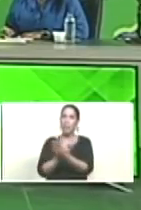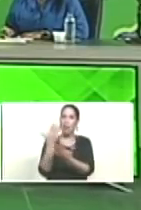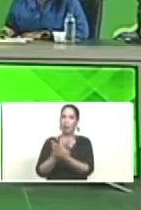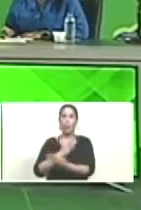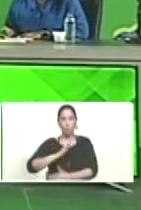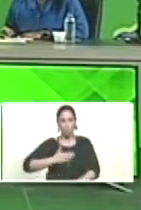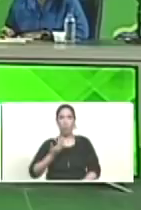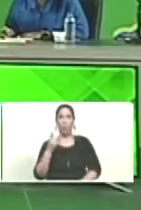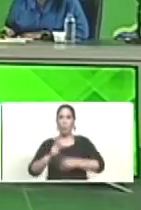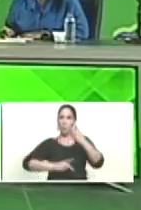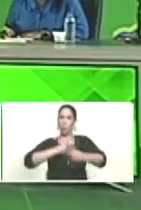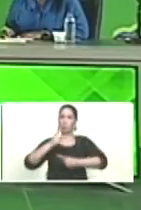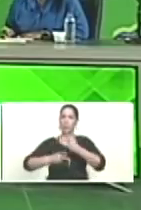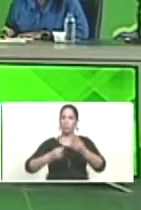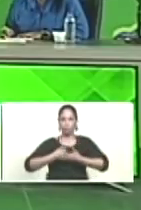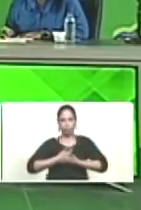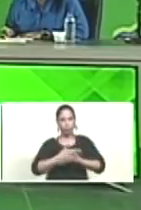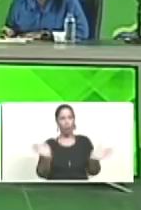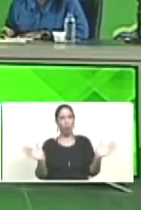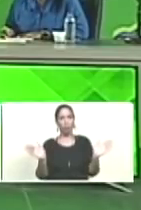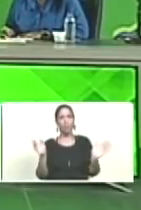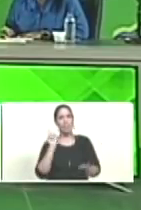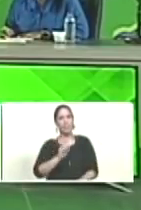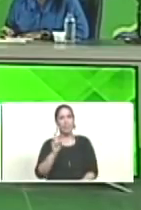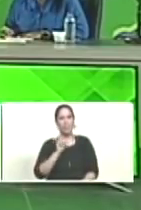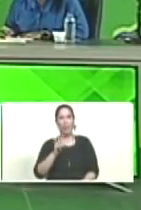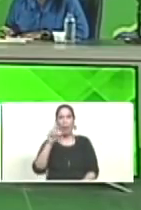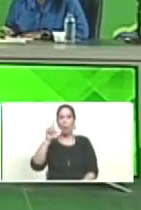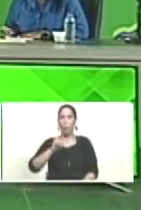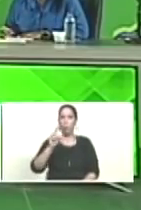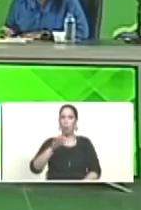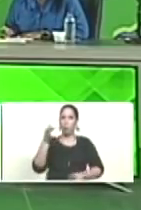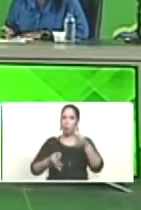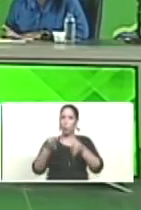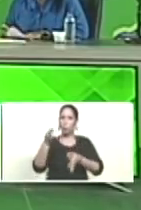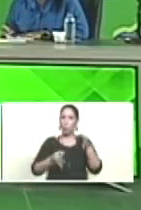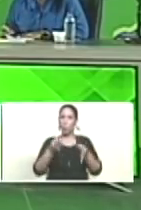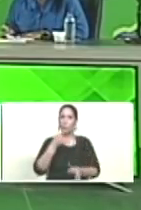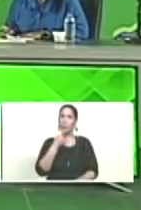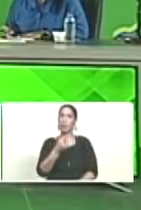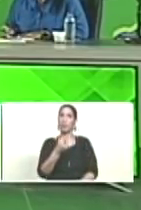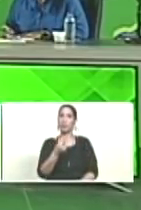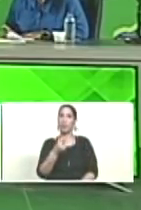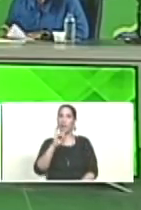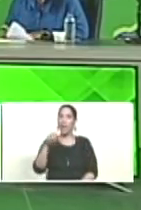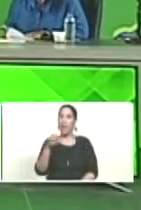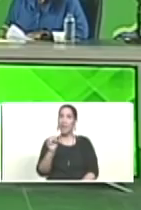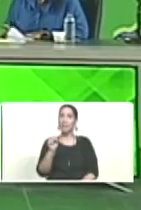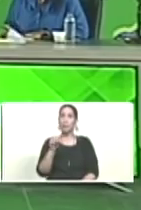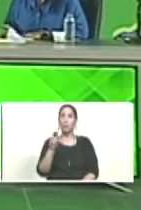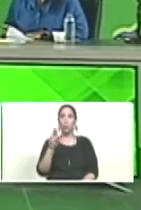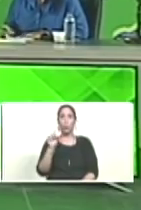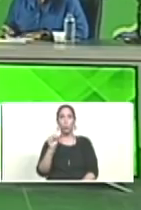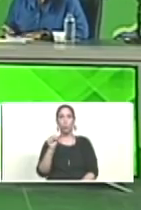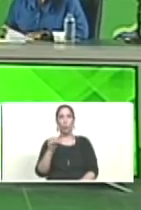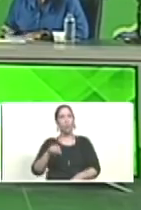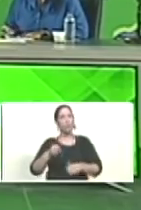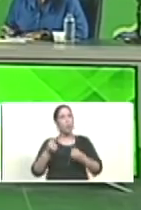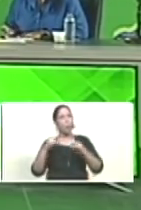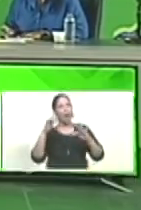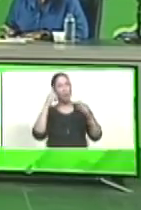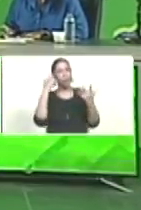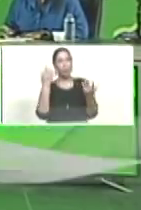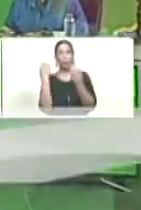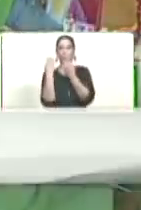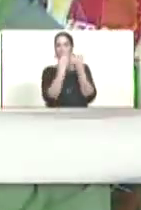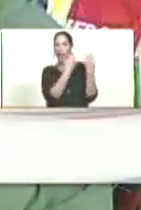para satisfacer las necesidades a precio justo, como ha dicho Jesús. ¿Cuánto maíz, cuánto arroz,